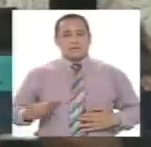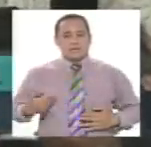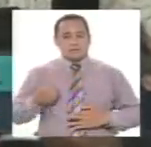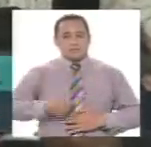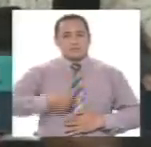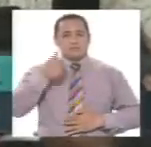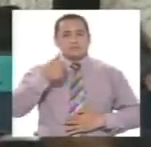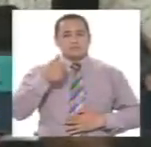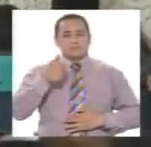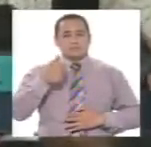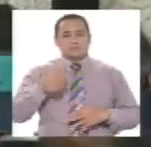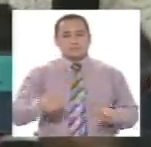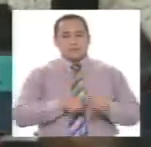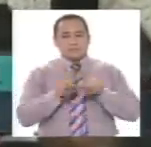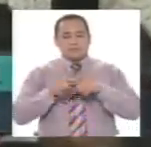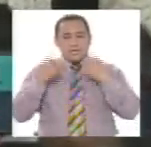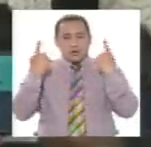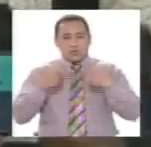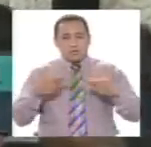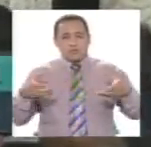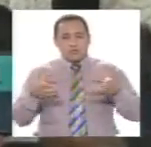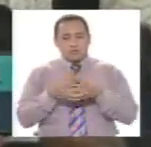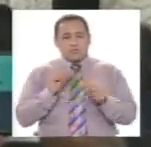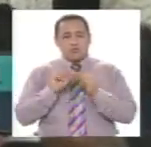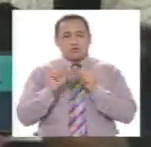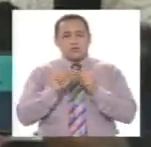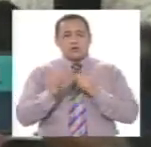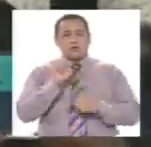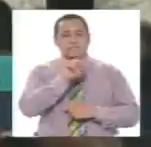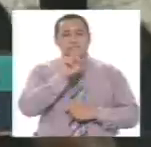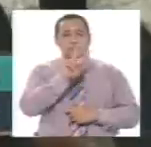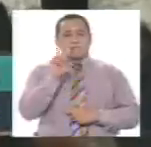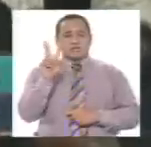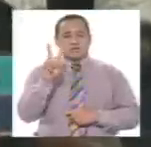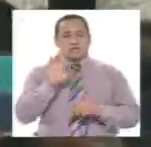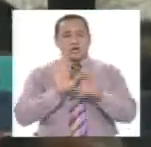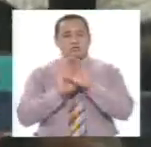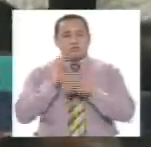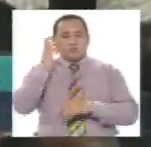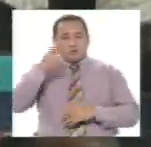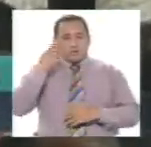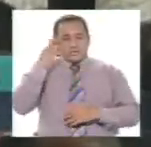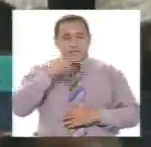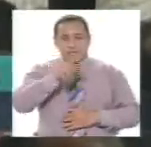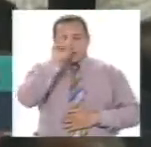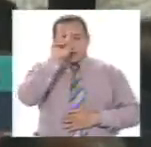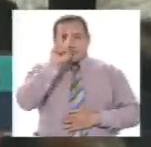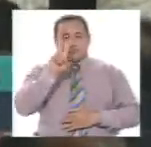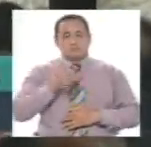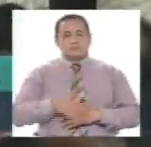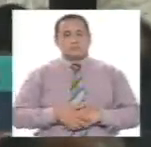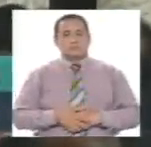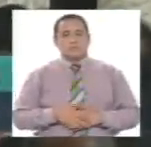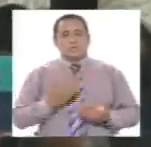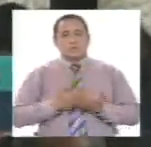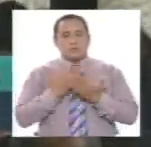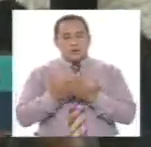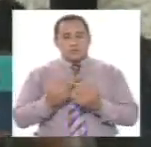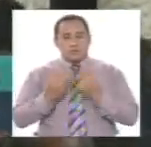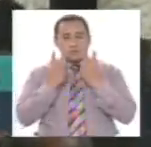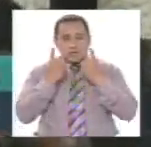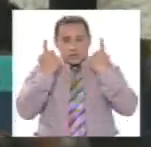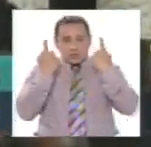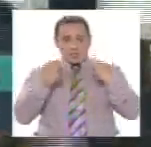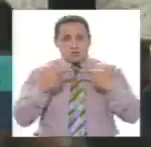Consejo de Ministros, de conformidad con el artículo 122 de la Constitución Política del Perú, y estando a